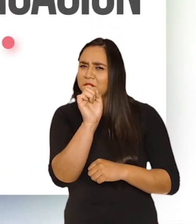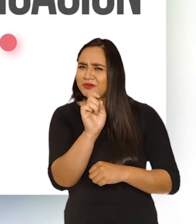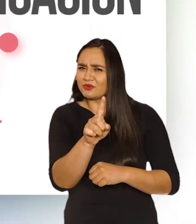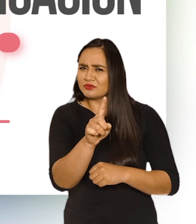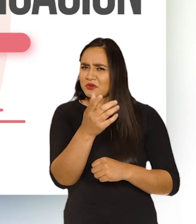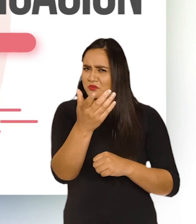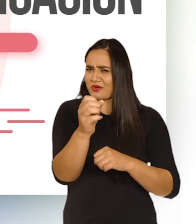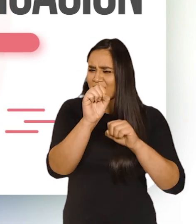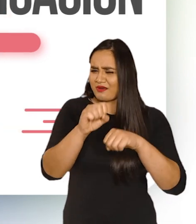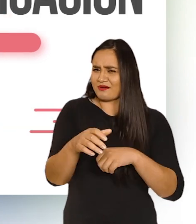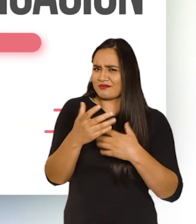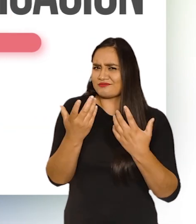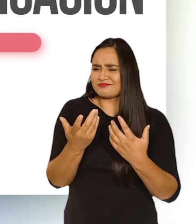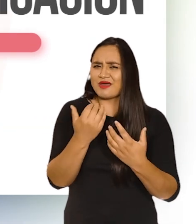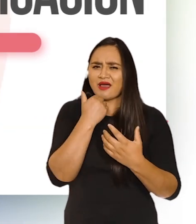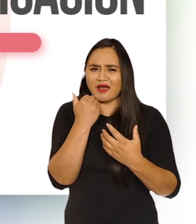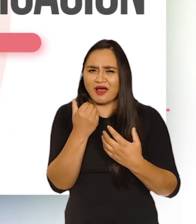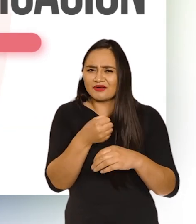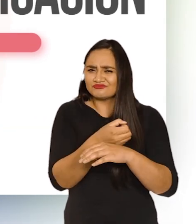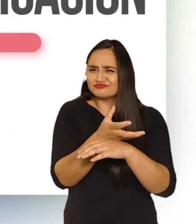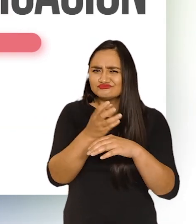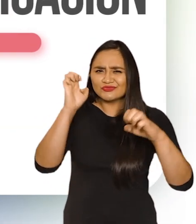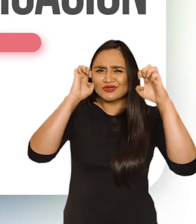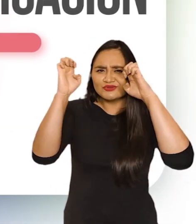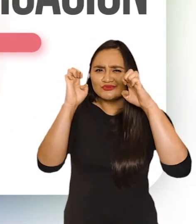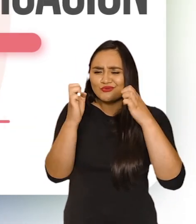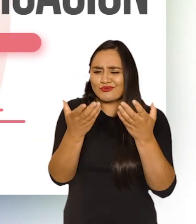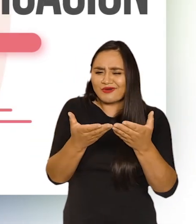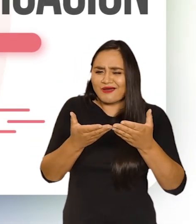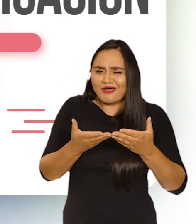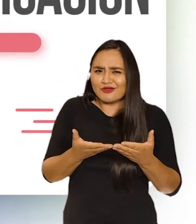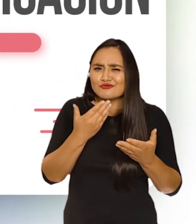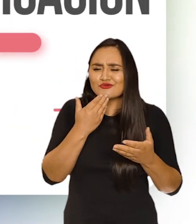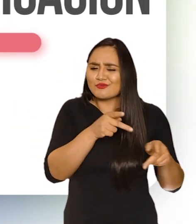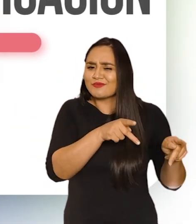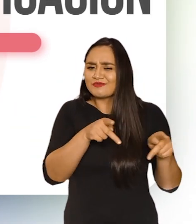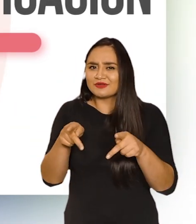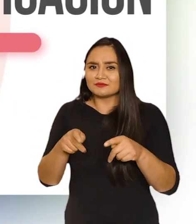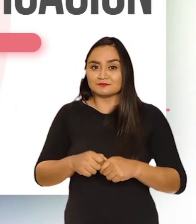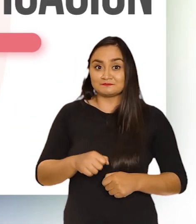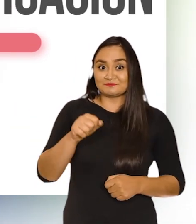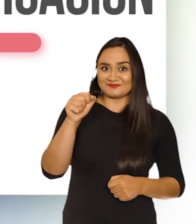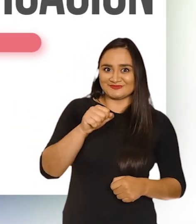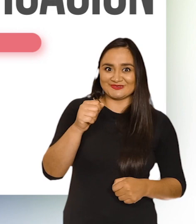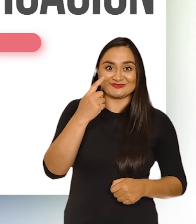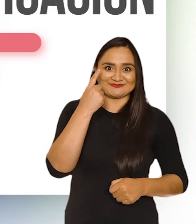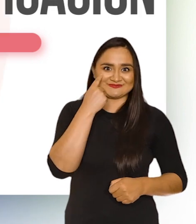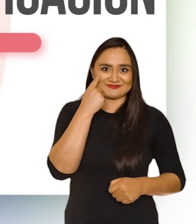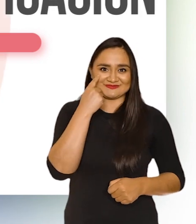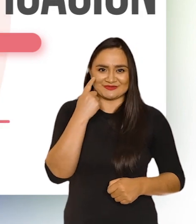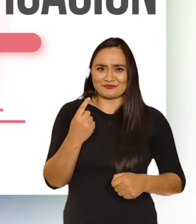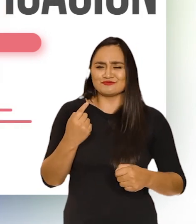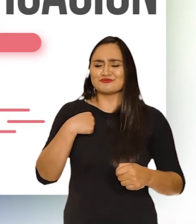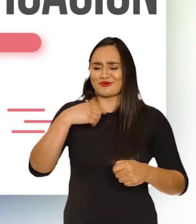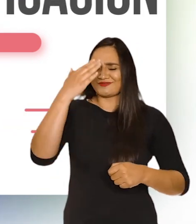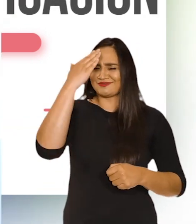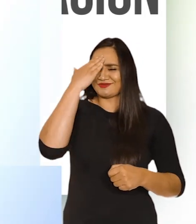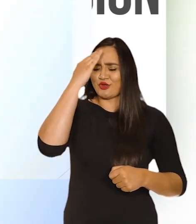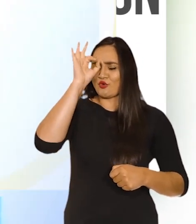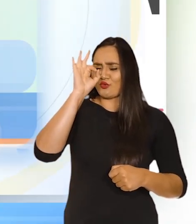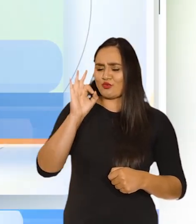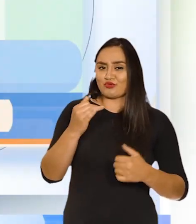cosa más. ¿Me podrías recomendar algún instrumento para la planificación? Pues sí, te arrimas a muy buen